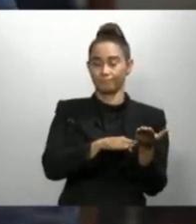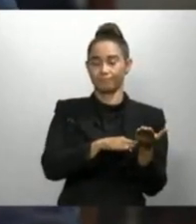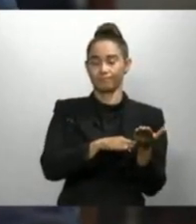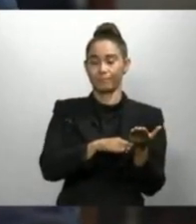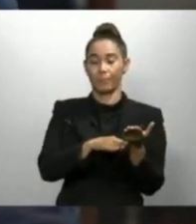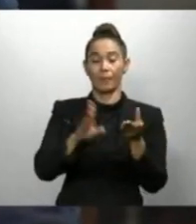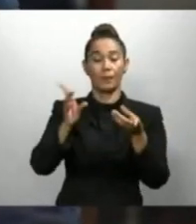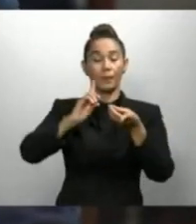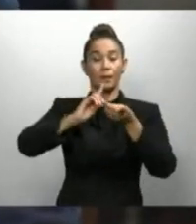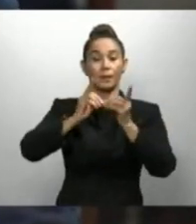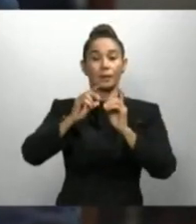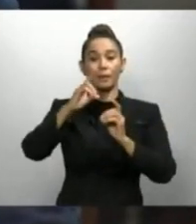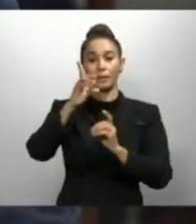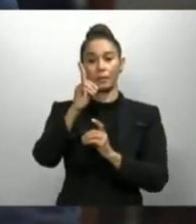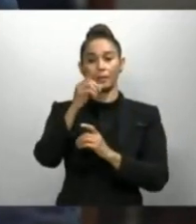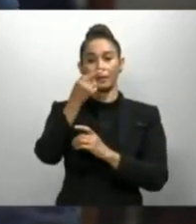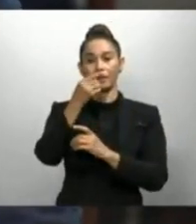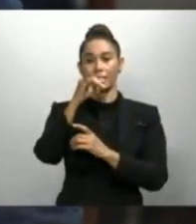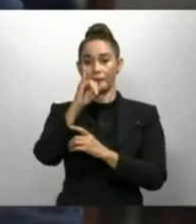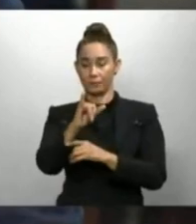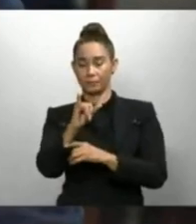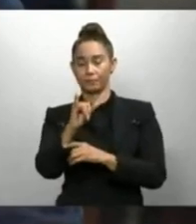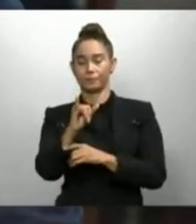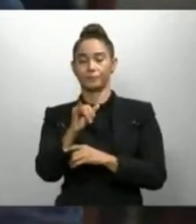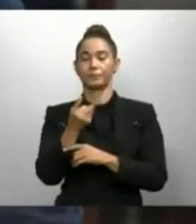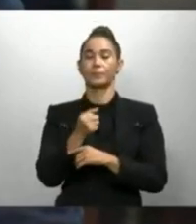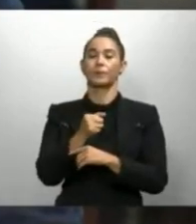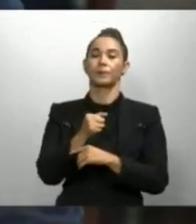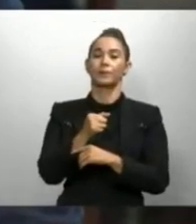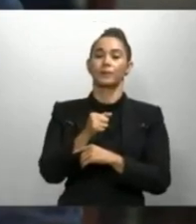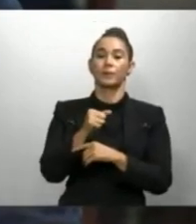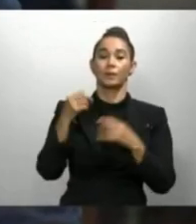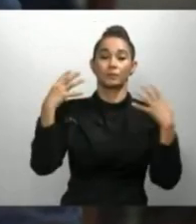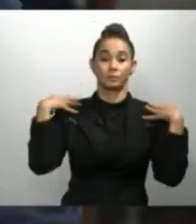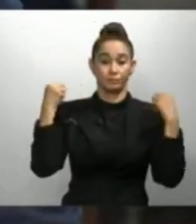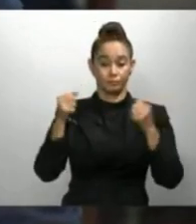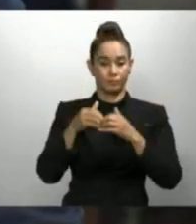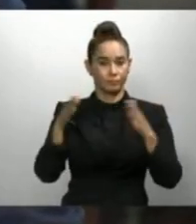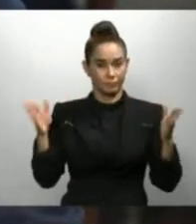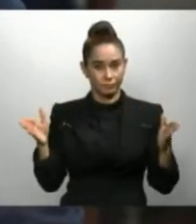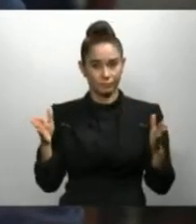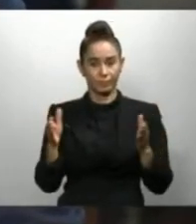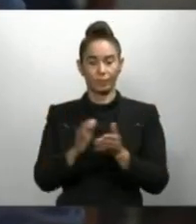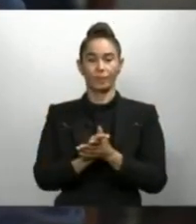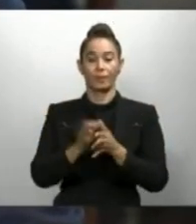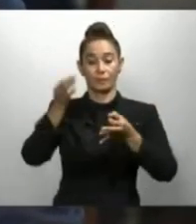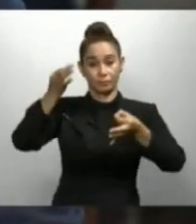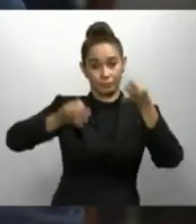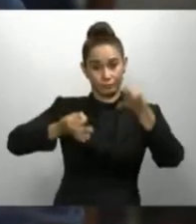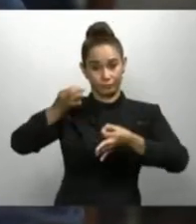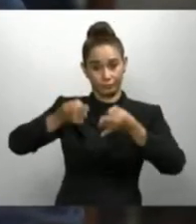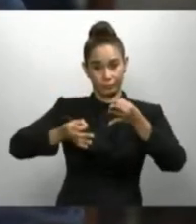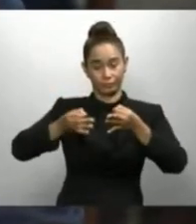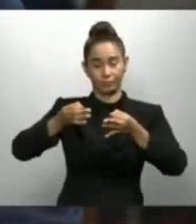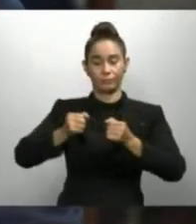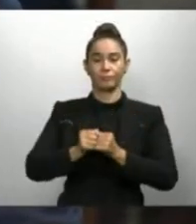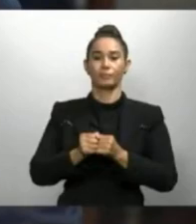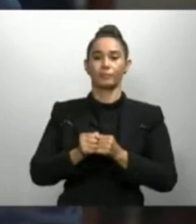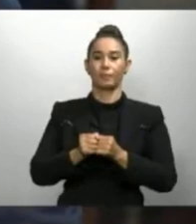Dirección General de Aduanas, la Dirección General de Impuestos Internos, Salud Pública, Procuraduría General de la